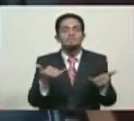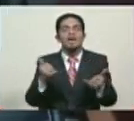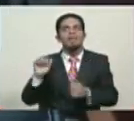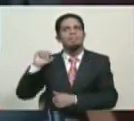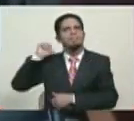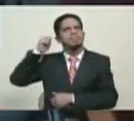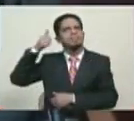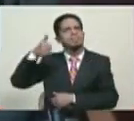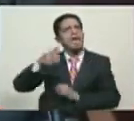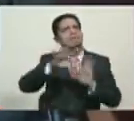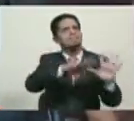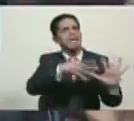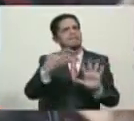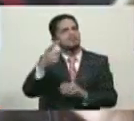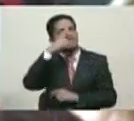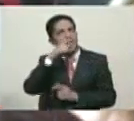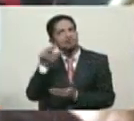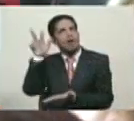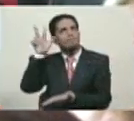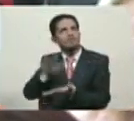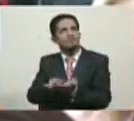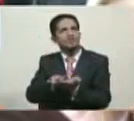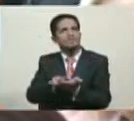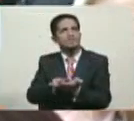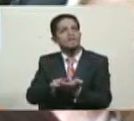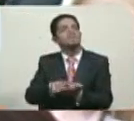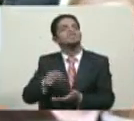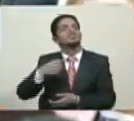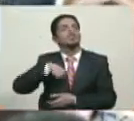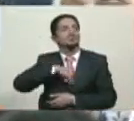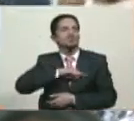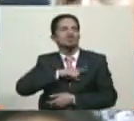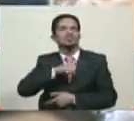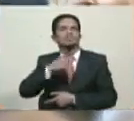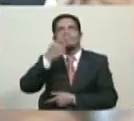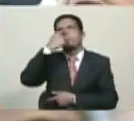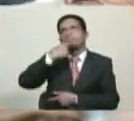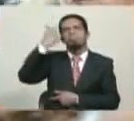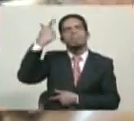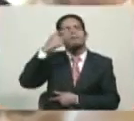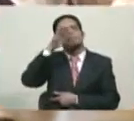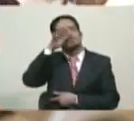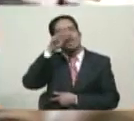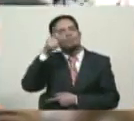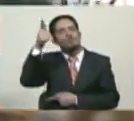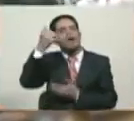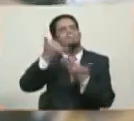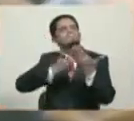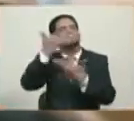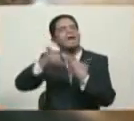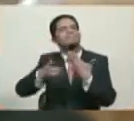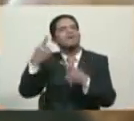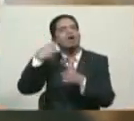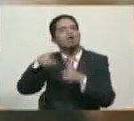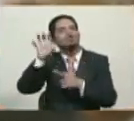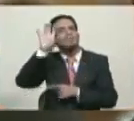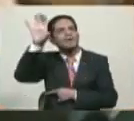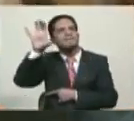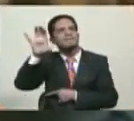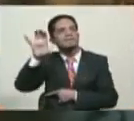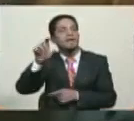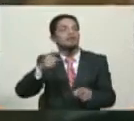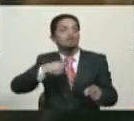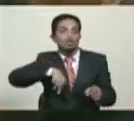popular, podemos decir que frustramos las intenciones del Plan Andes 2020. Y el pueblo venezolano hizo suyo su